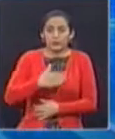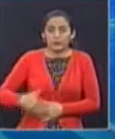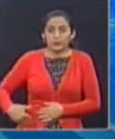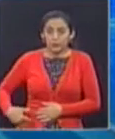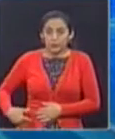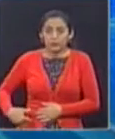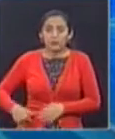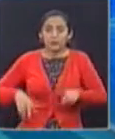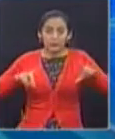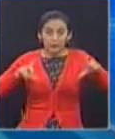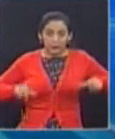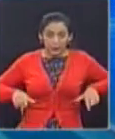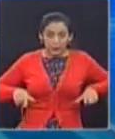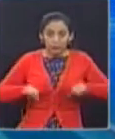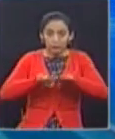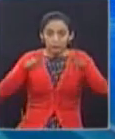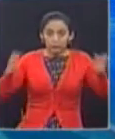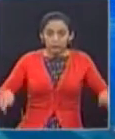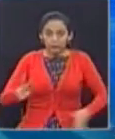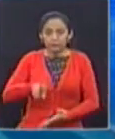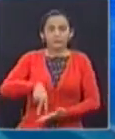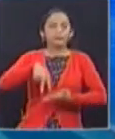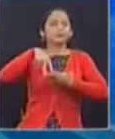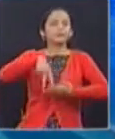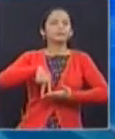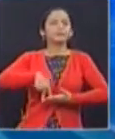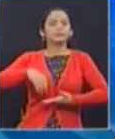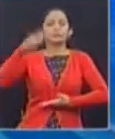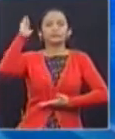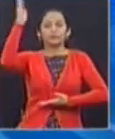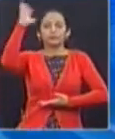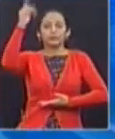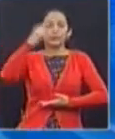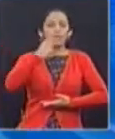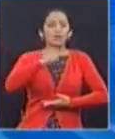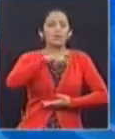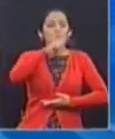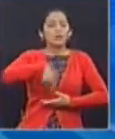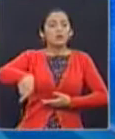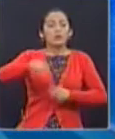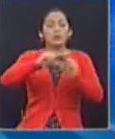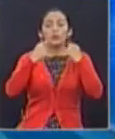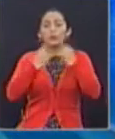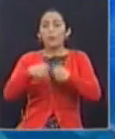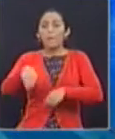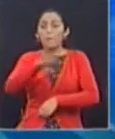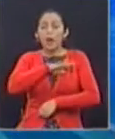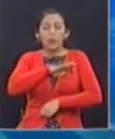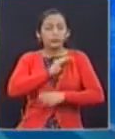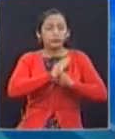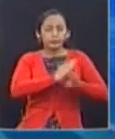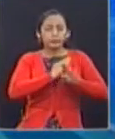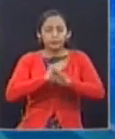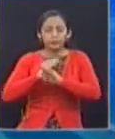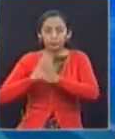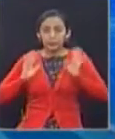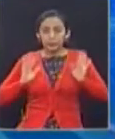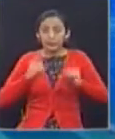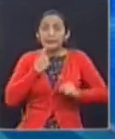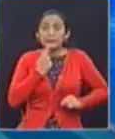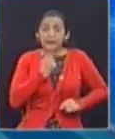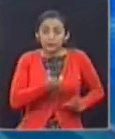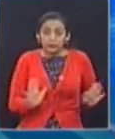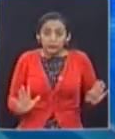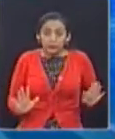una tarima diciendo que hay que combatir a las mafias locales? Y cuando se refiere a las mafias locales, se refiere a todos los actores que hoy